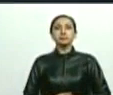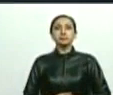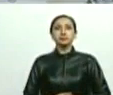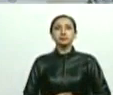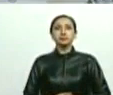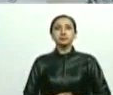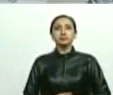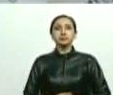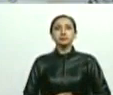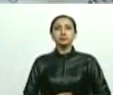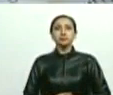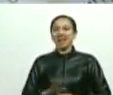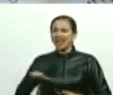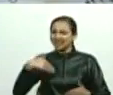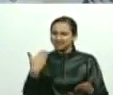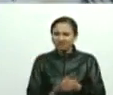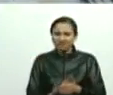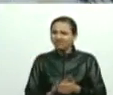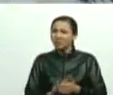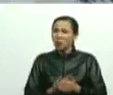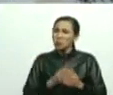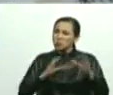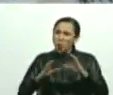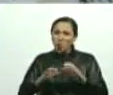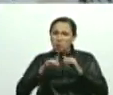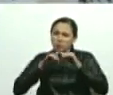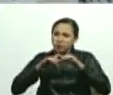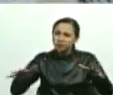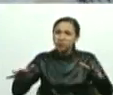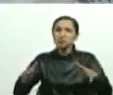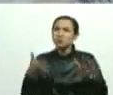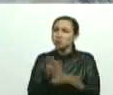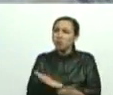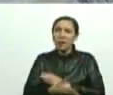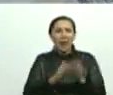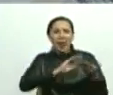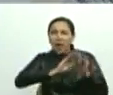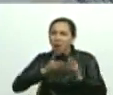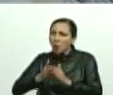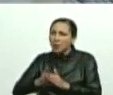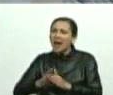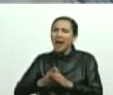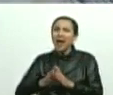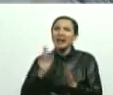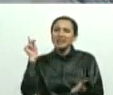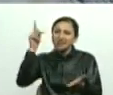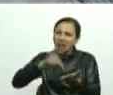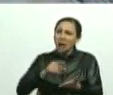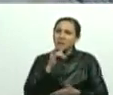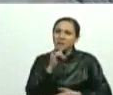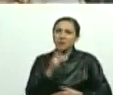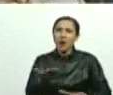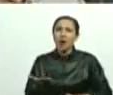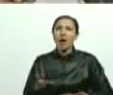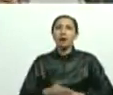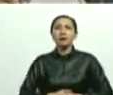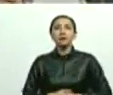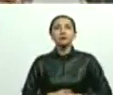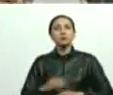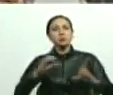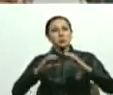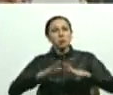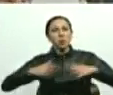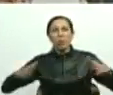No sé hasta dónde impactamos en la comunidad, quizás más que en los grandes medios y redes